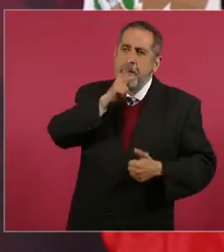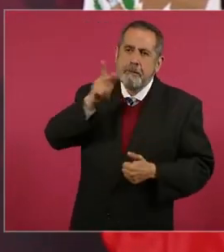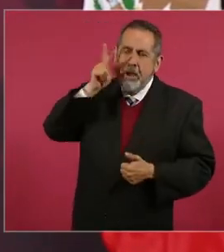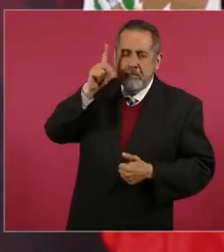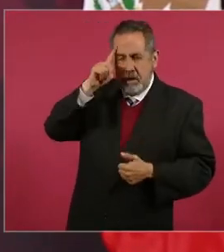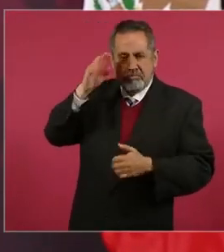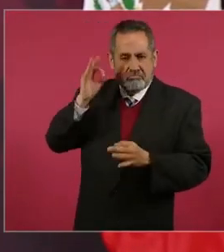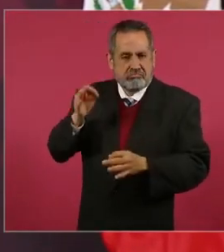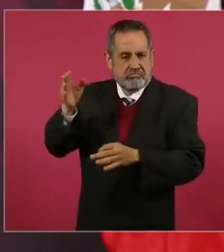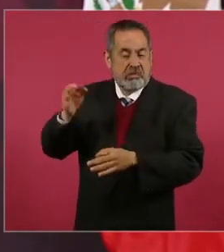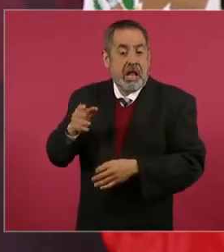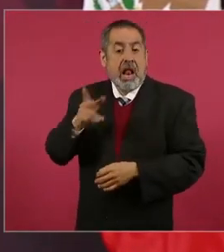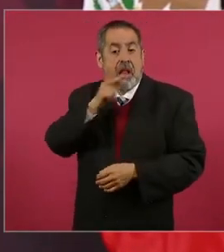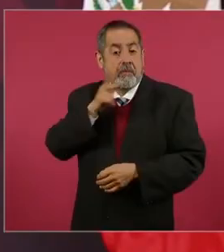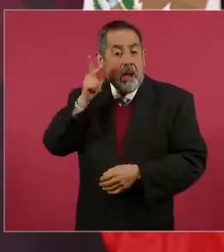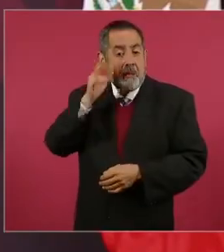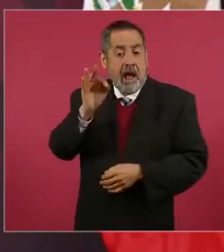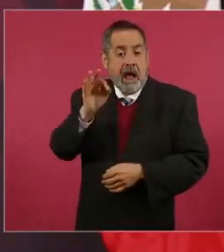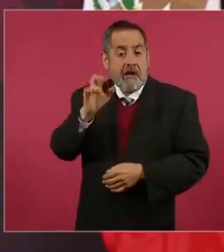porque el Papa Francisco es